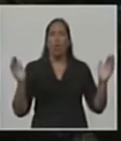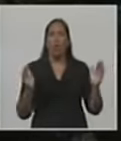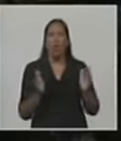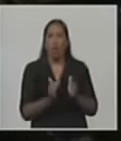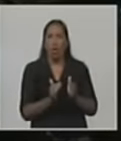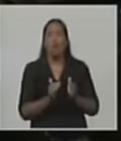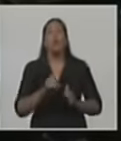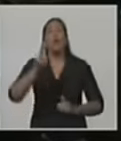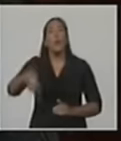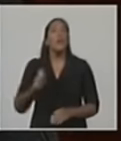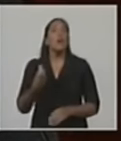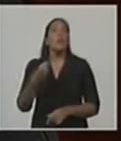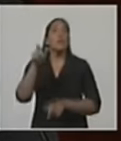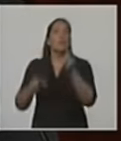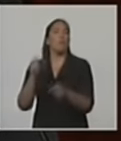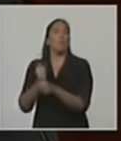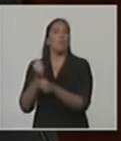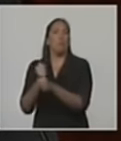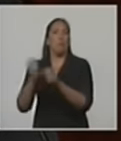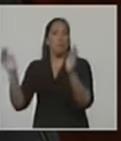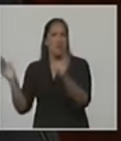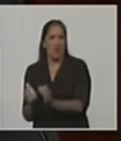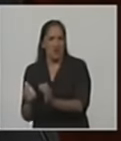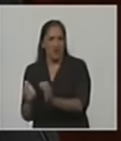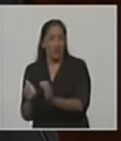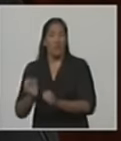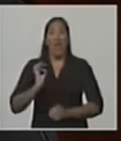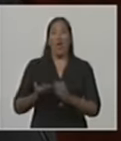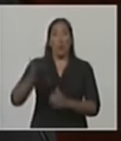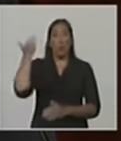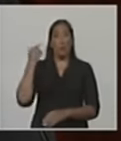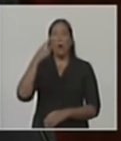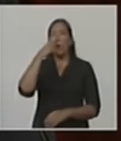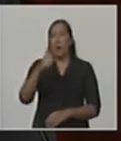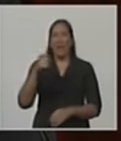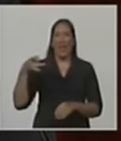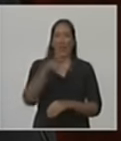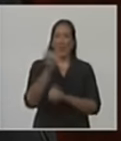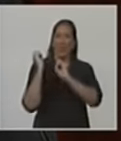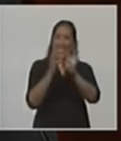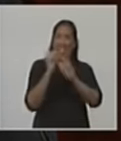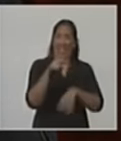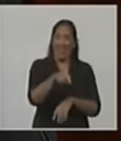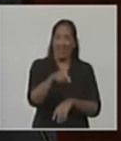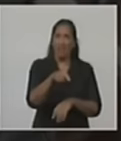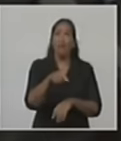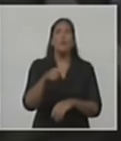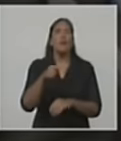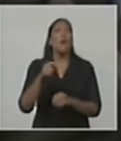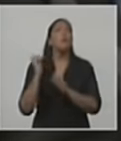de la generación de empleo. El año pasado, el Belgrano Cargas tocó su mínimo histórico de transporte de